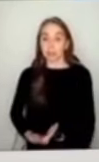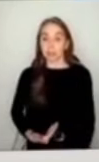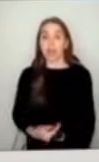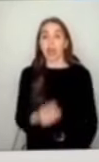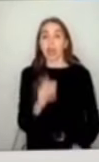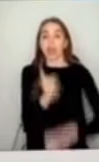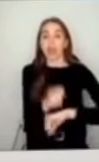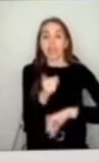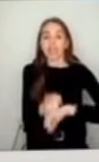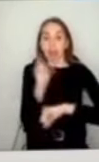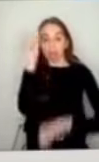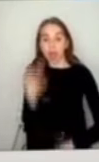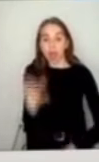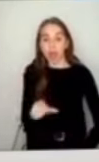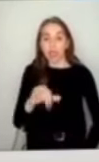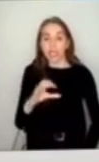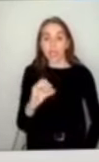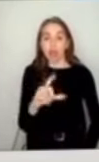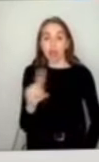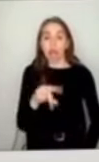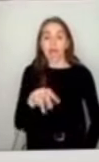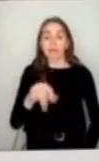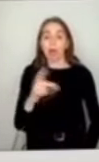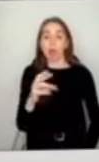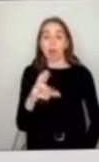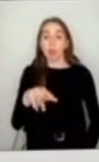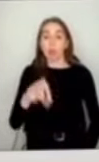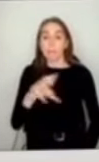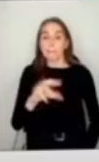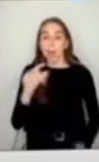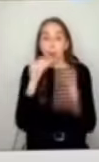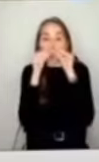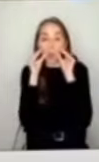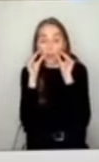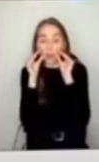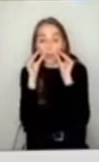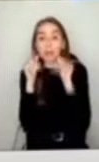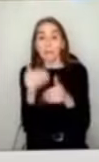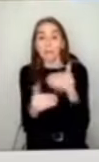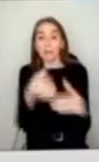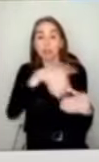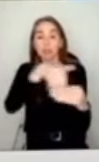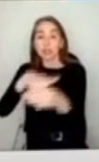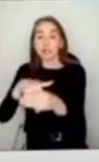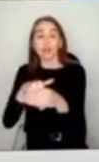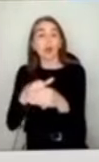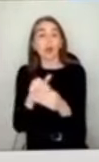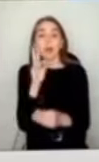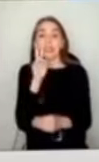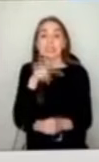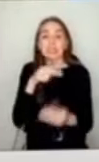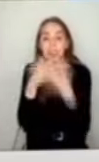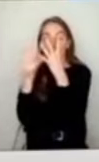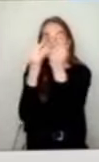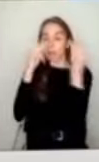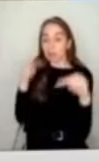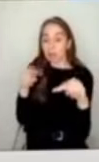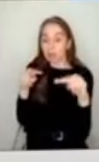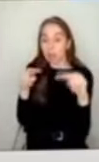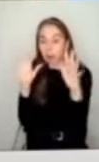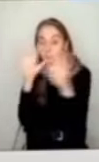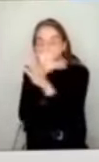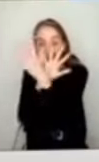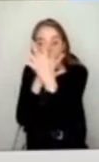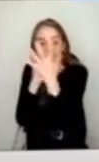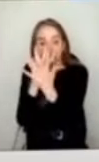Nicolás Maduro Moros en un proceso que estuvo marcado por la falta de transparencia y la opacidad en el conteo de los